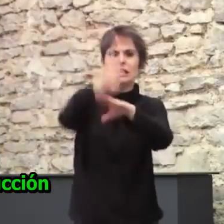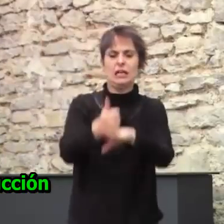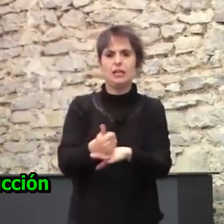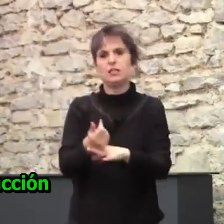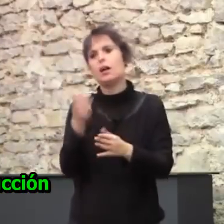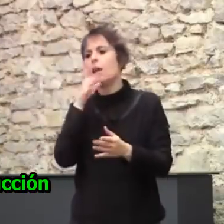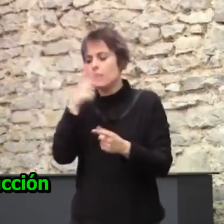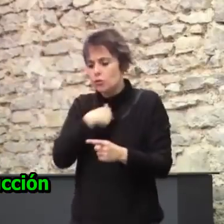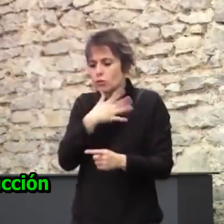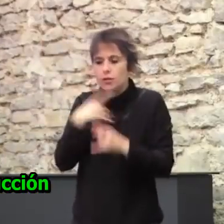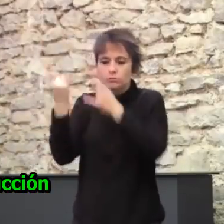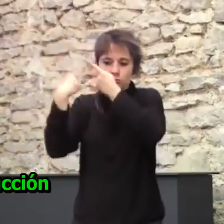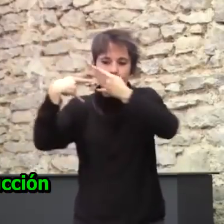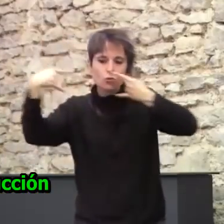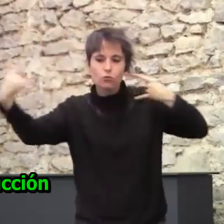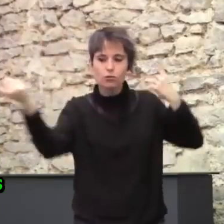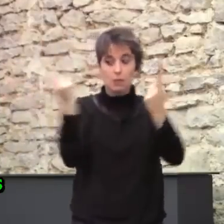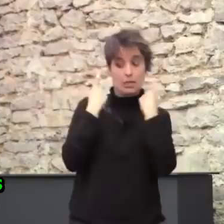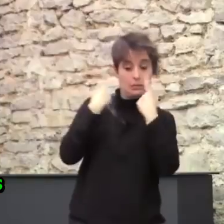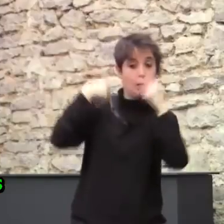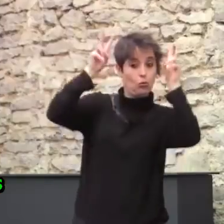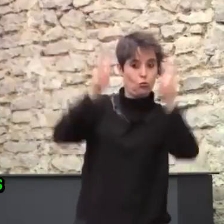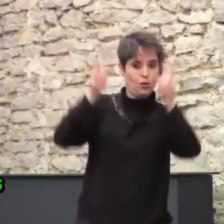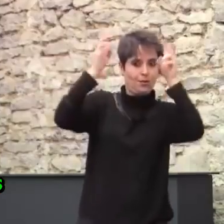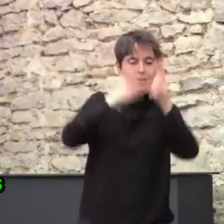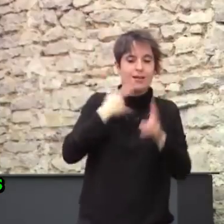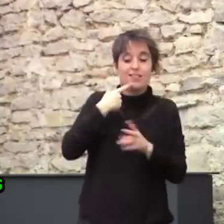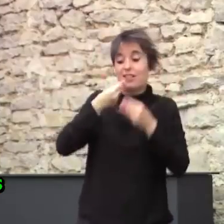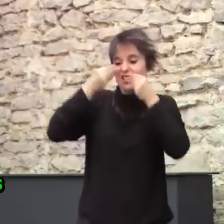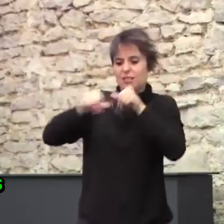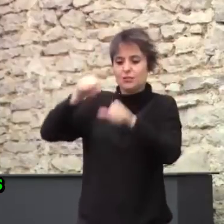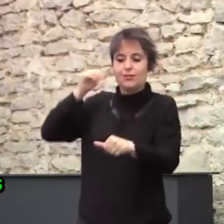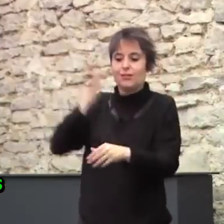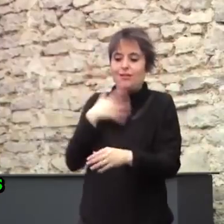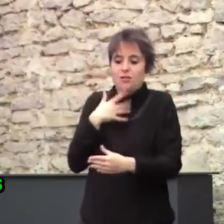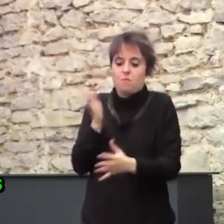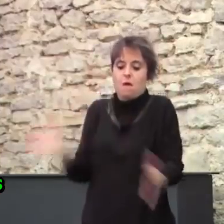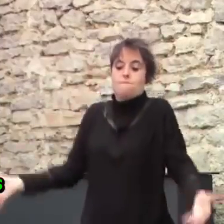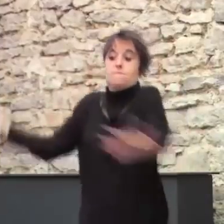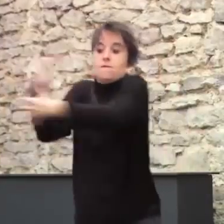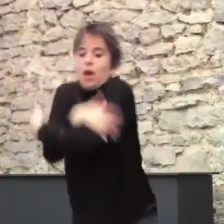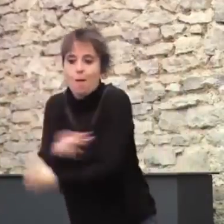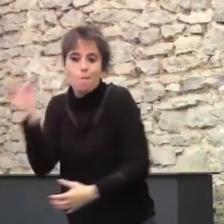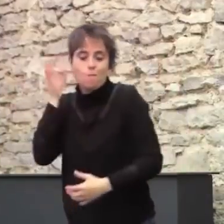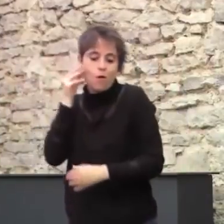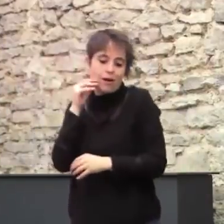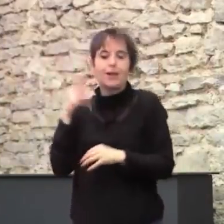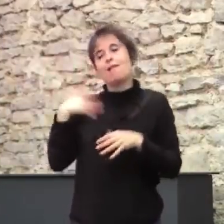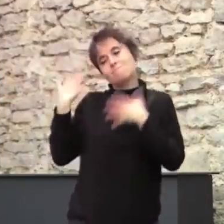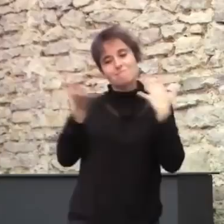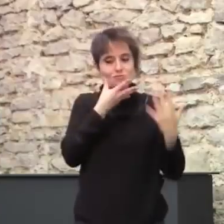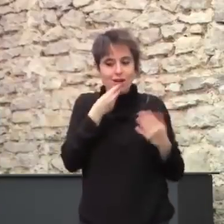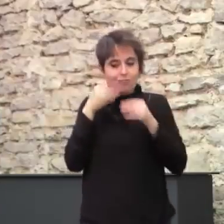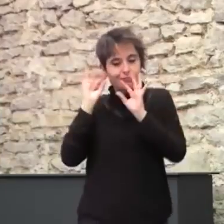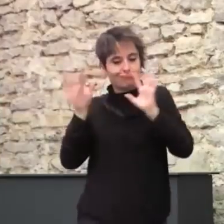con nuevas técnicas de seducción que le han enseñado, es decir, las técnicas tradicionales son echarte encima de la mujer, llamarla mamacita rica,